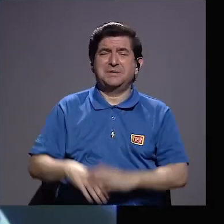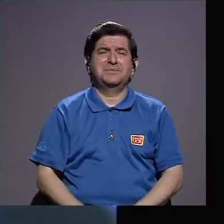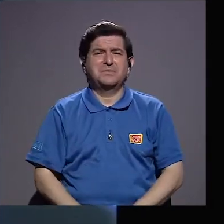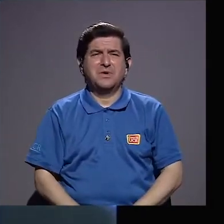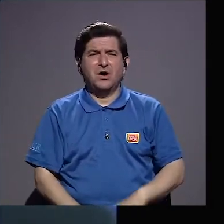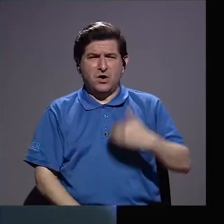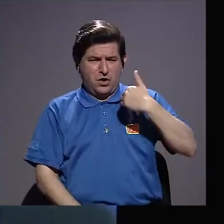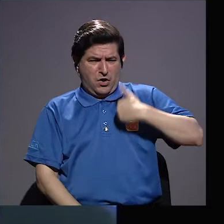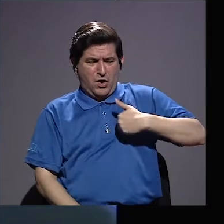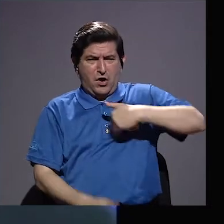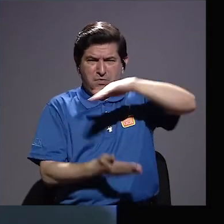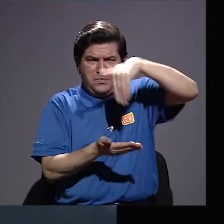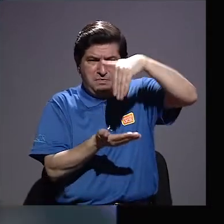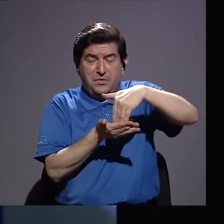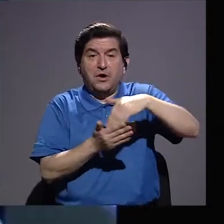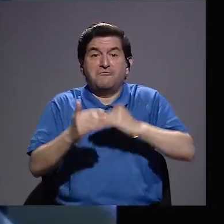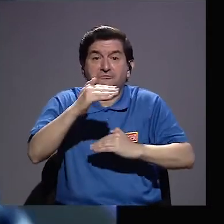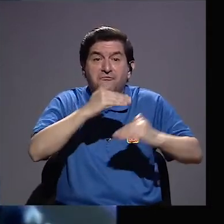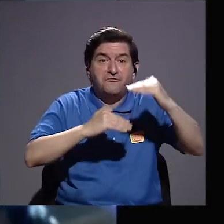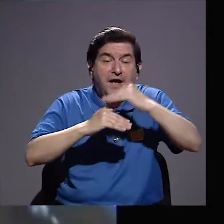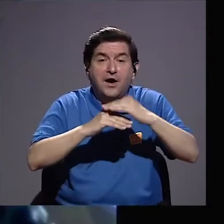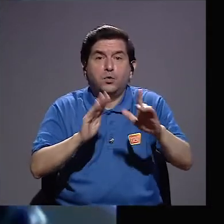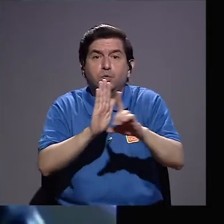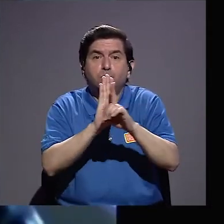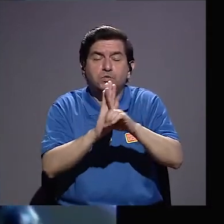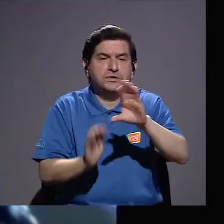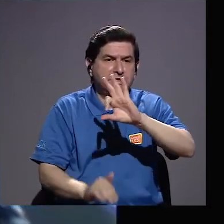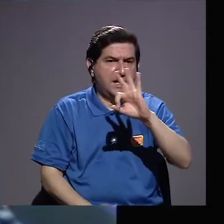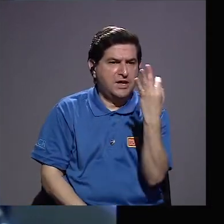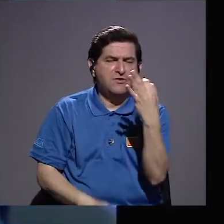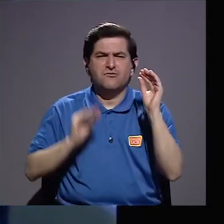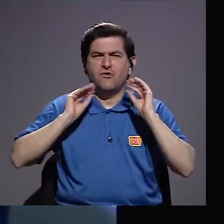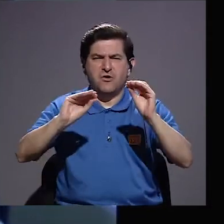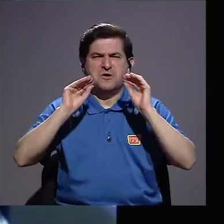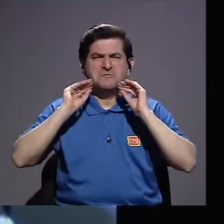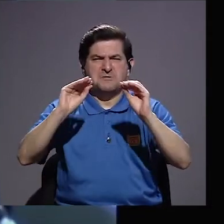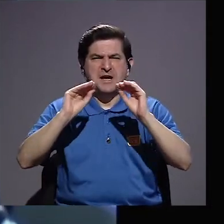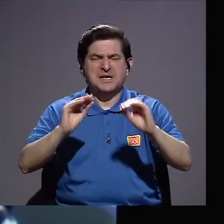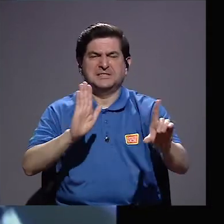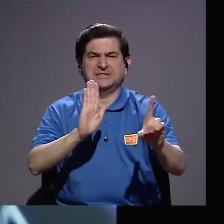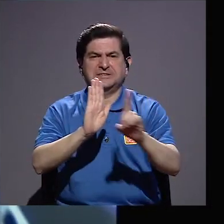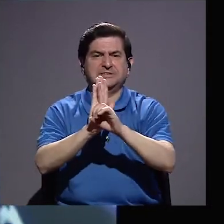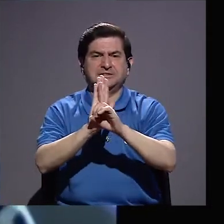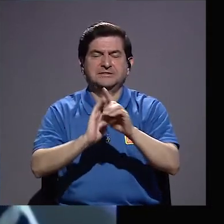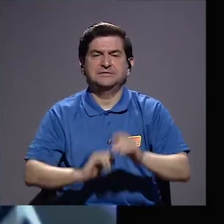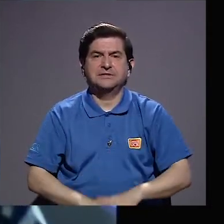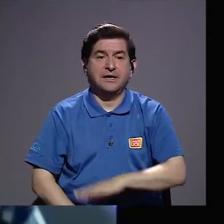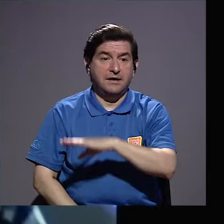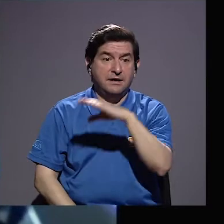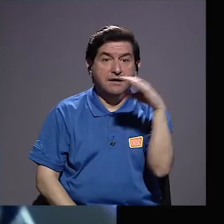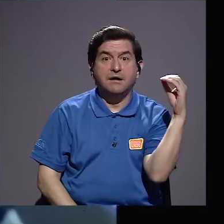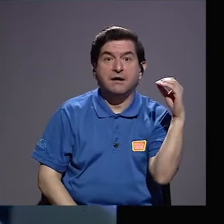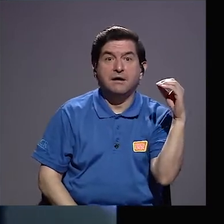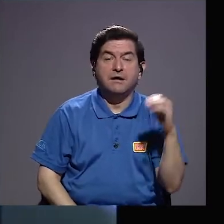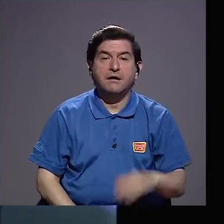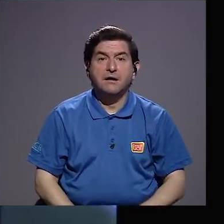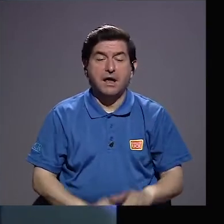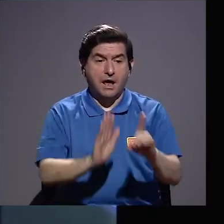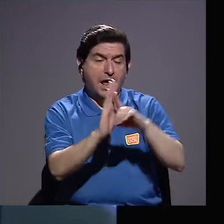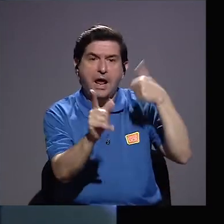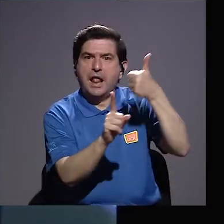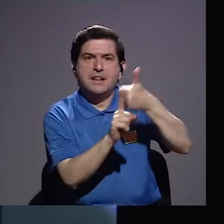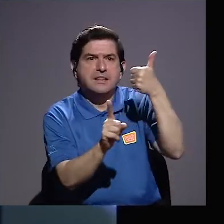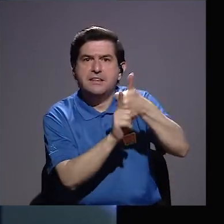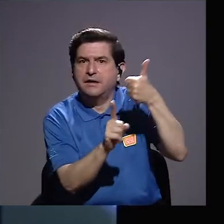en la Facultad de Derecho y en la forma en que se enseña el derecho y el derecho mismo. El